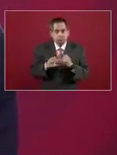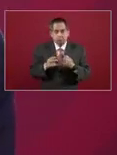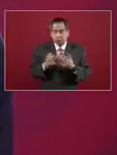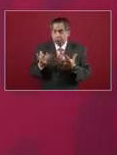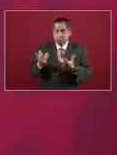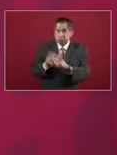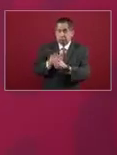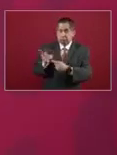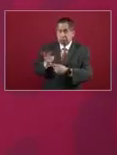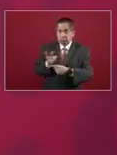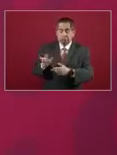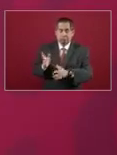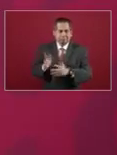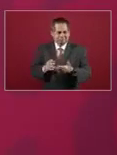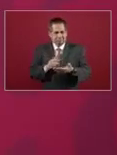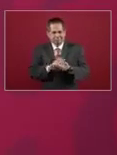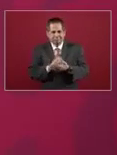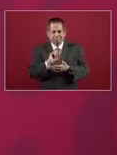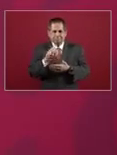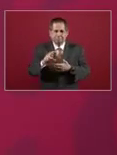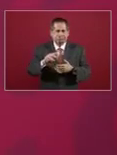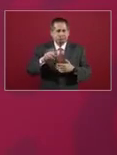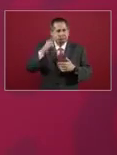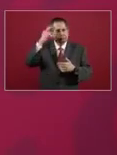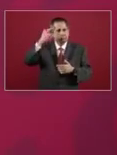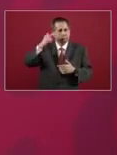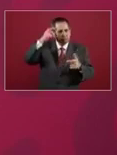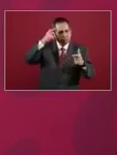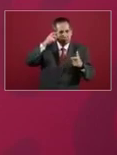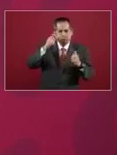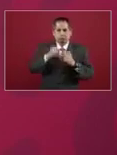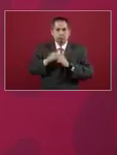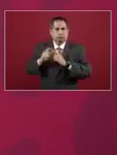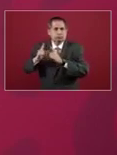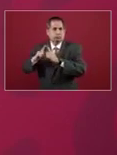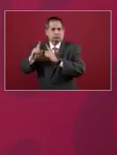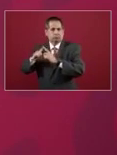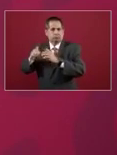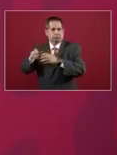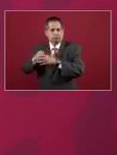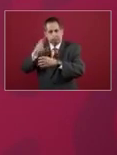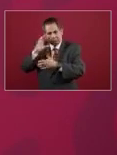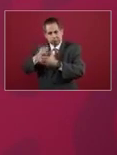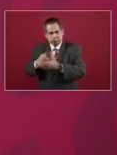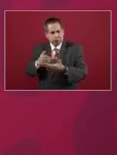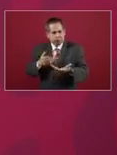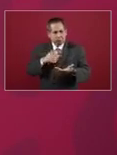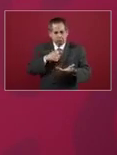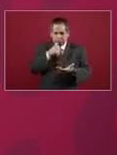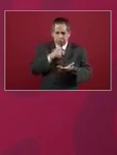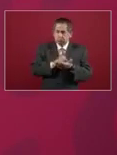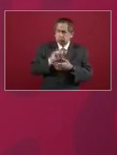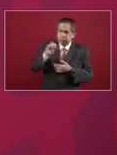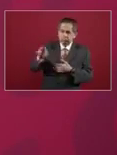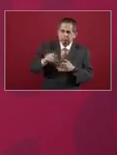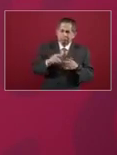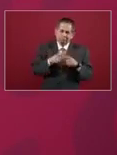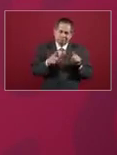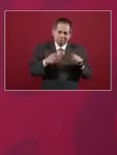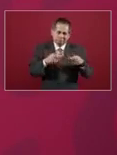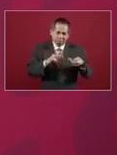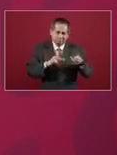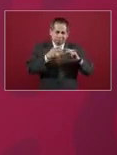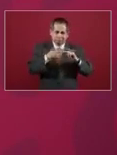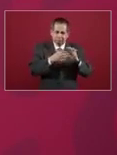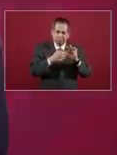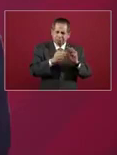conjunta, la corona y la iglesia, pero envié en otros términos, pero también